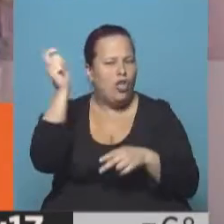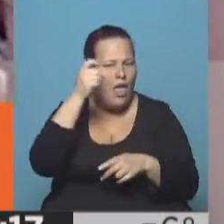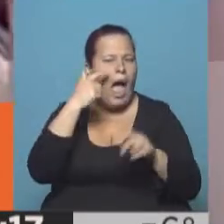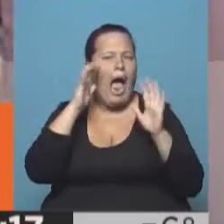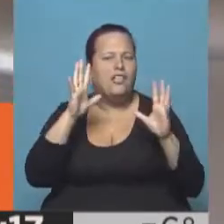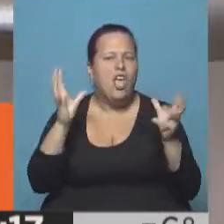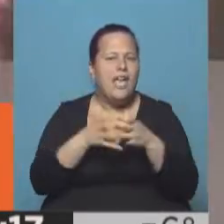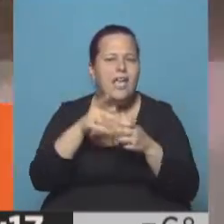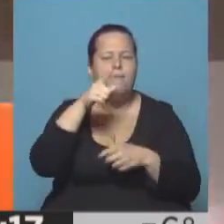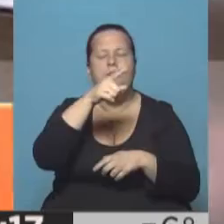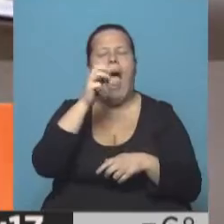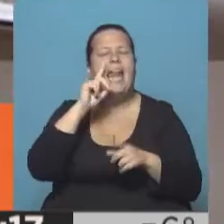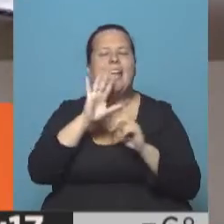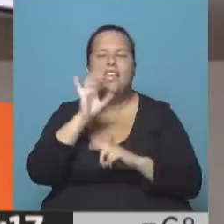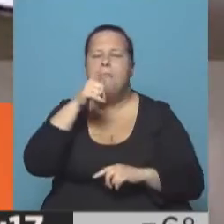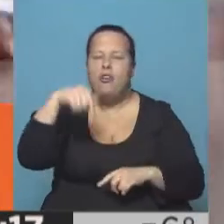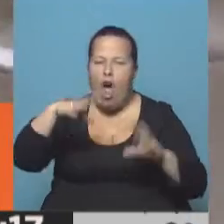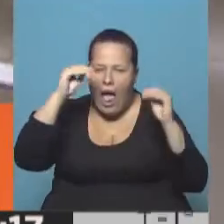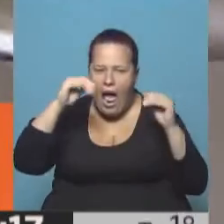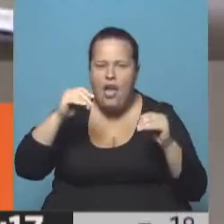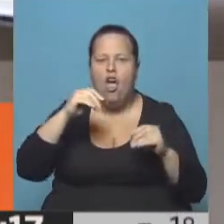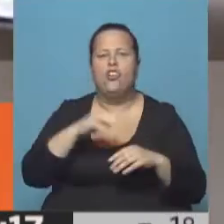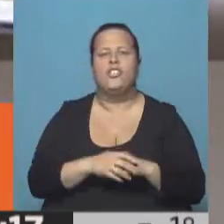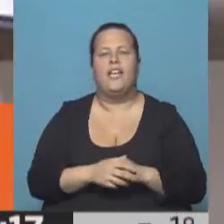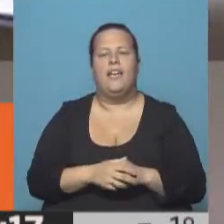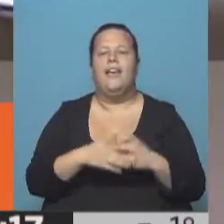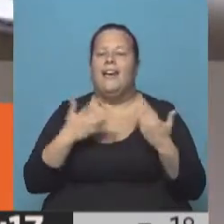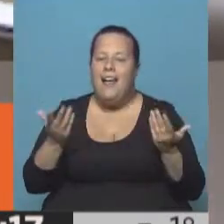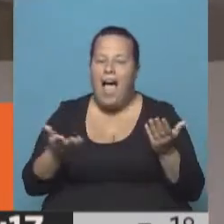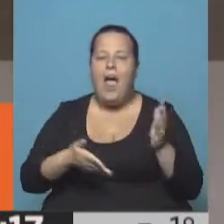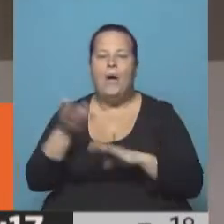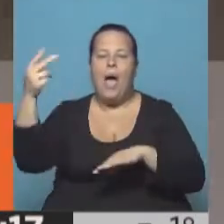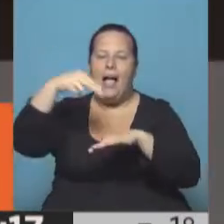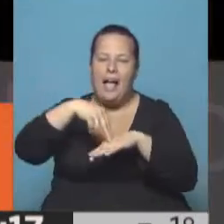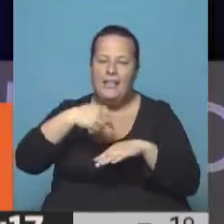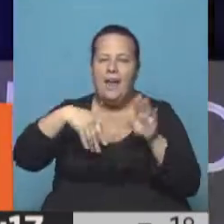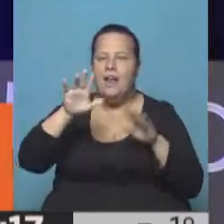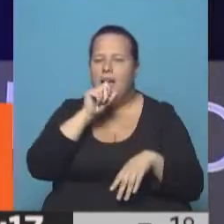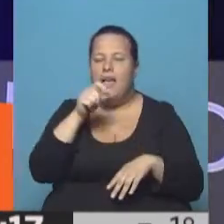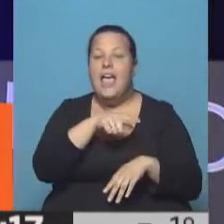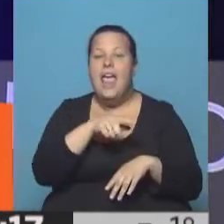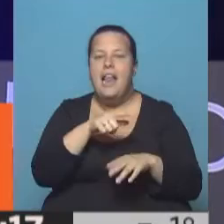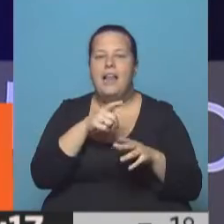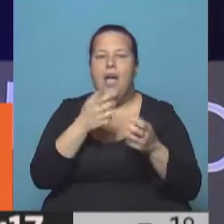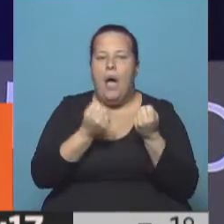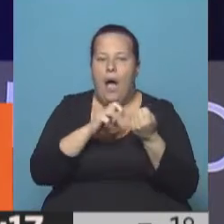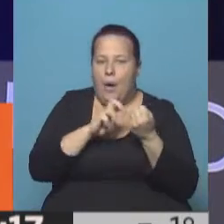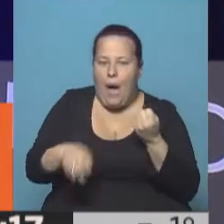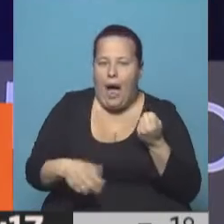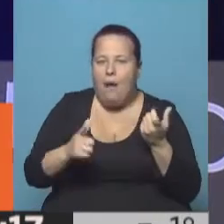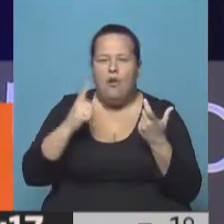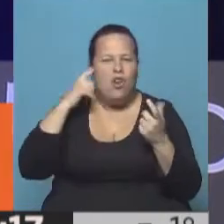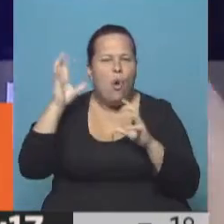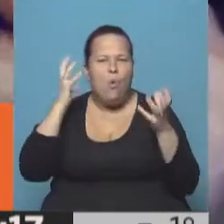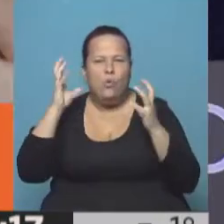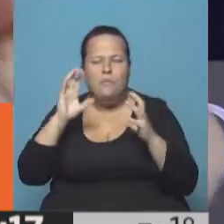ser atento al éxito que parece que esta noche esté de arenita es claro va a subir al escenario mayor y sé que él se bajaba del auto porque no tenía buena